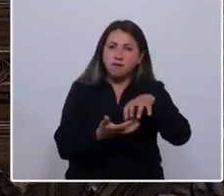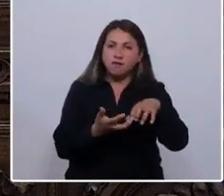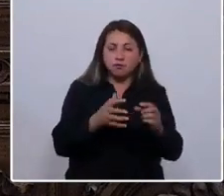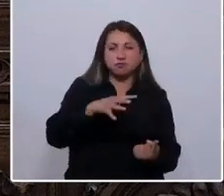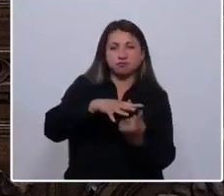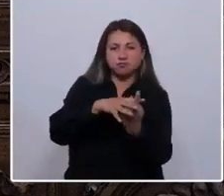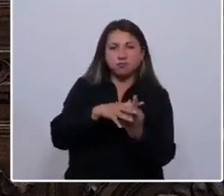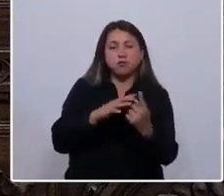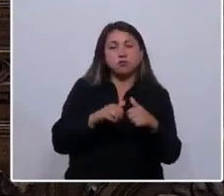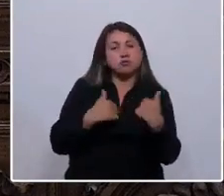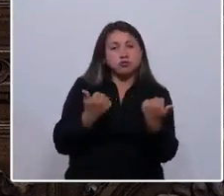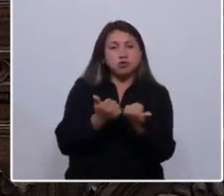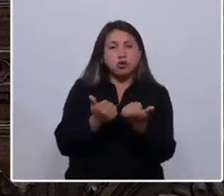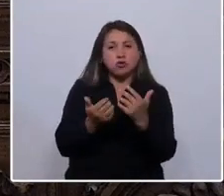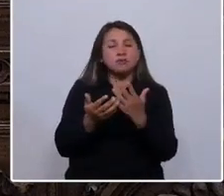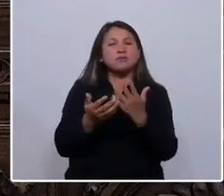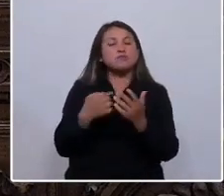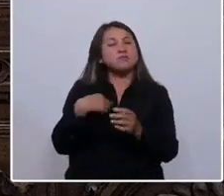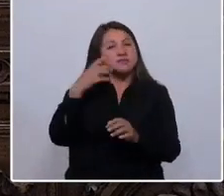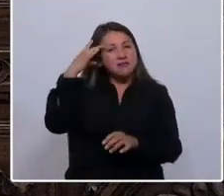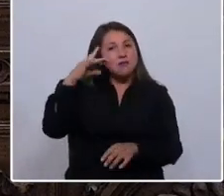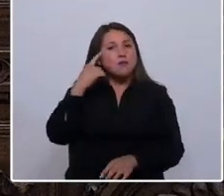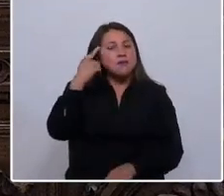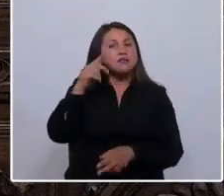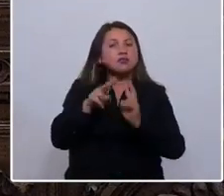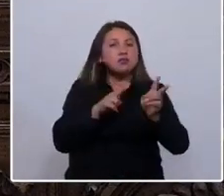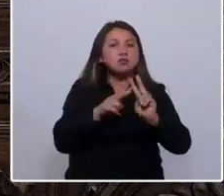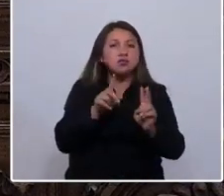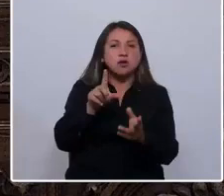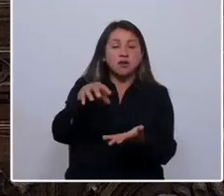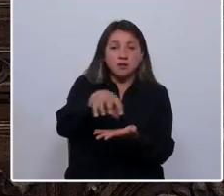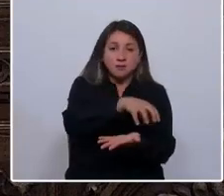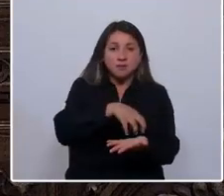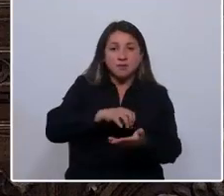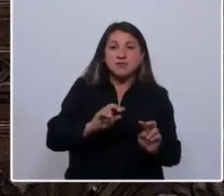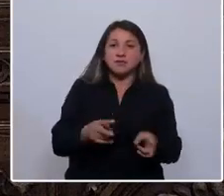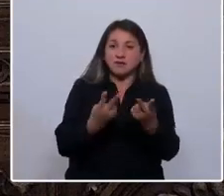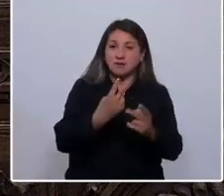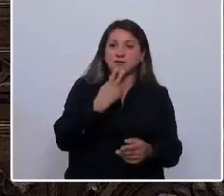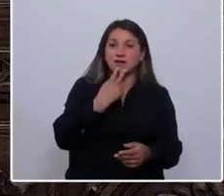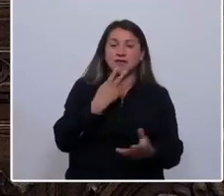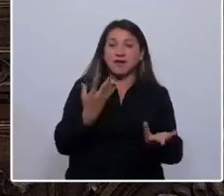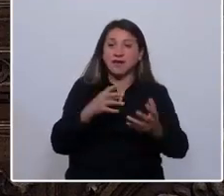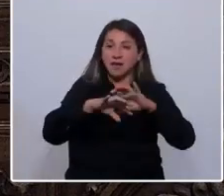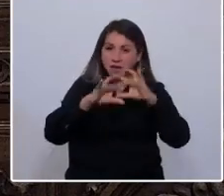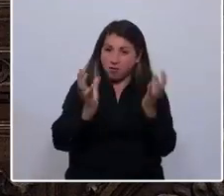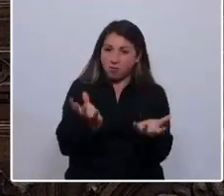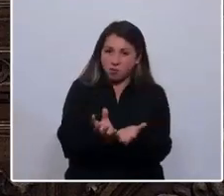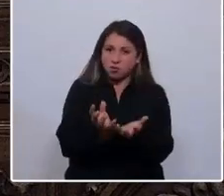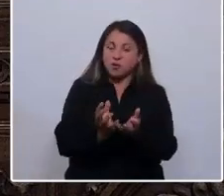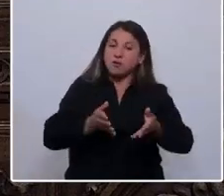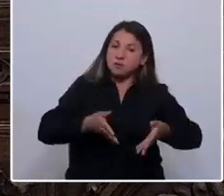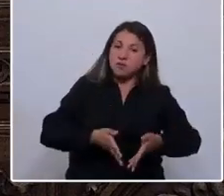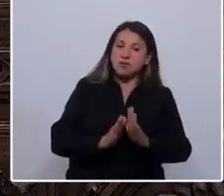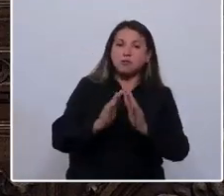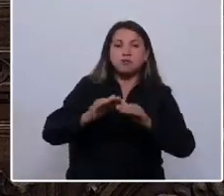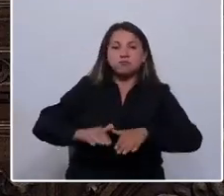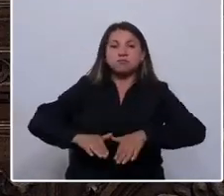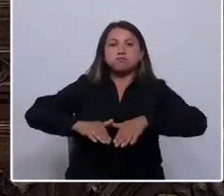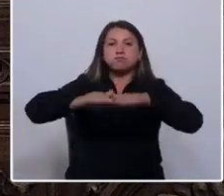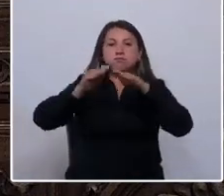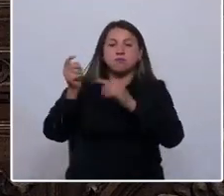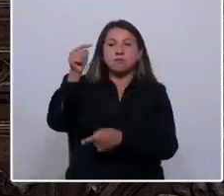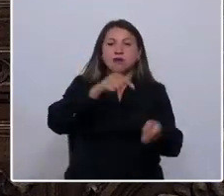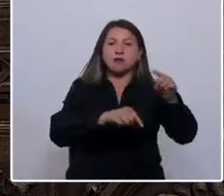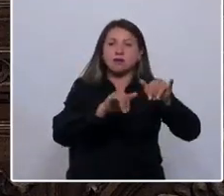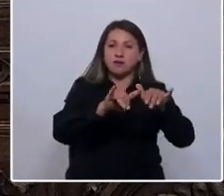Somos todos esos jóvenes que piensan y desarrollan soluciones locales para salvar vida y al planeta. Entre nacidos y criados, y venidos y